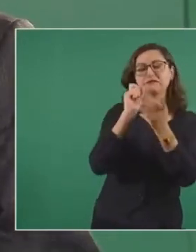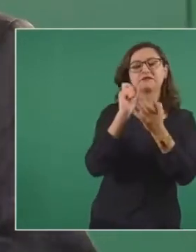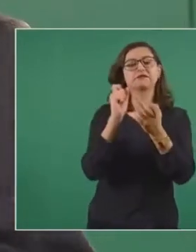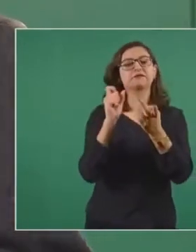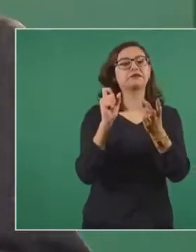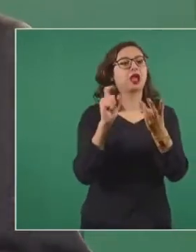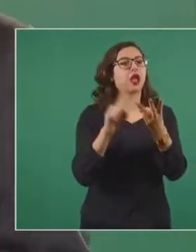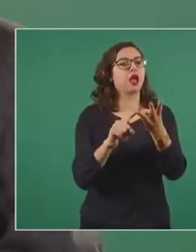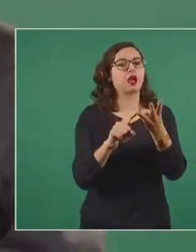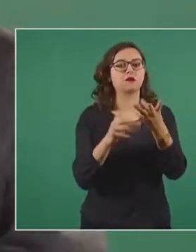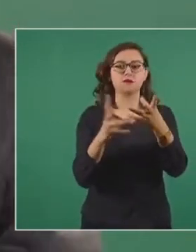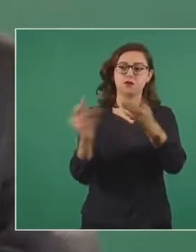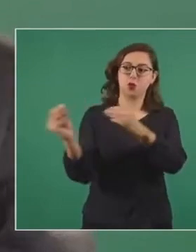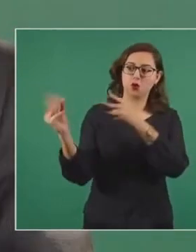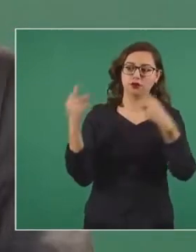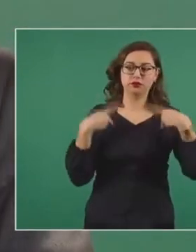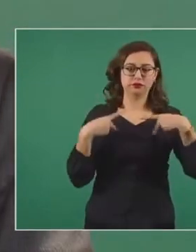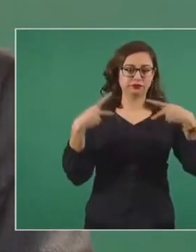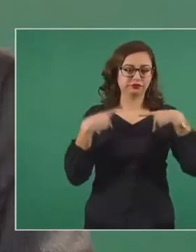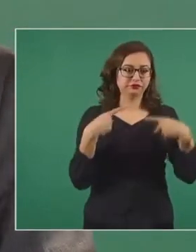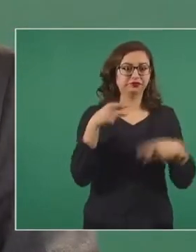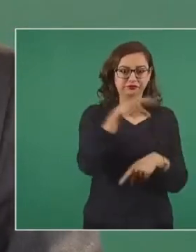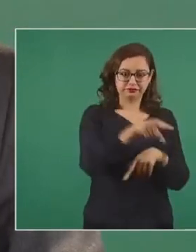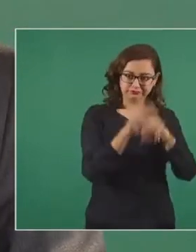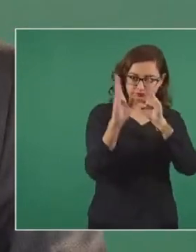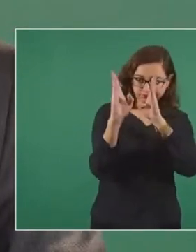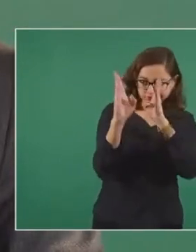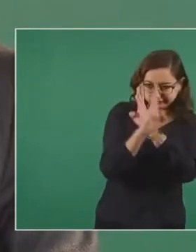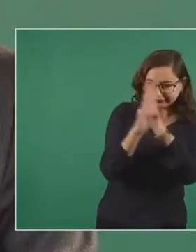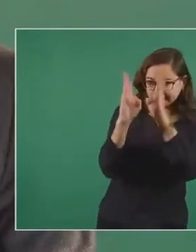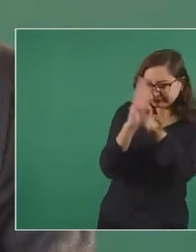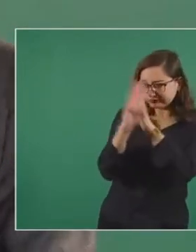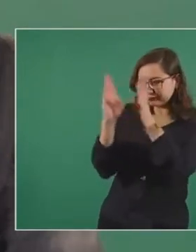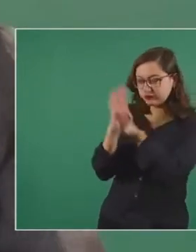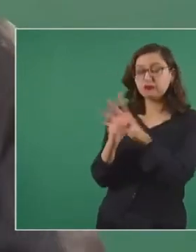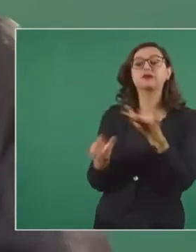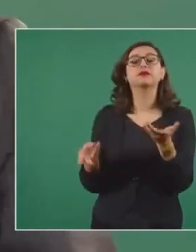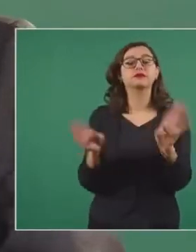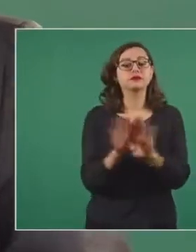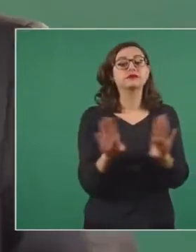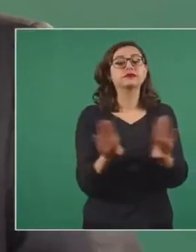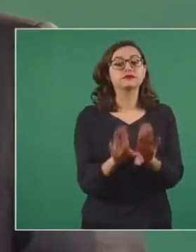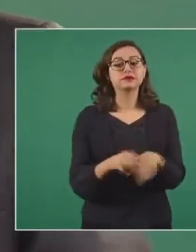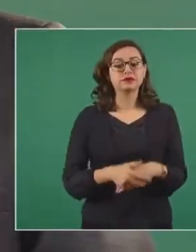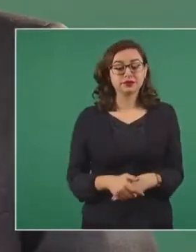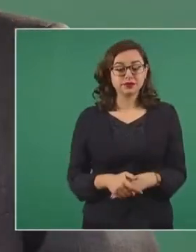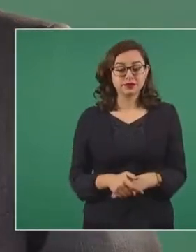y se espiaba a muchísima gente. ¿Cómo se espiaba?